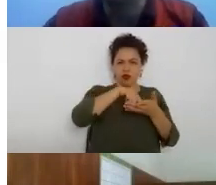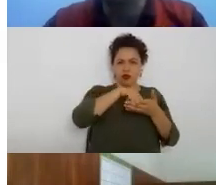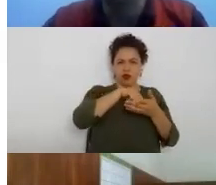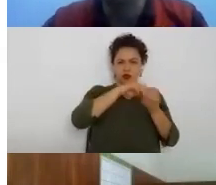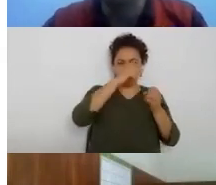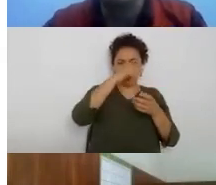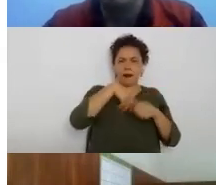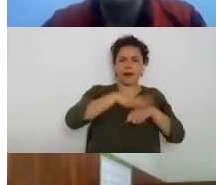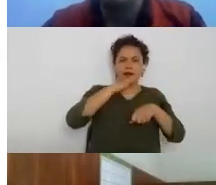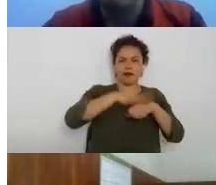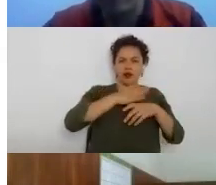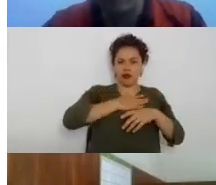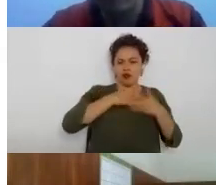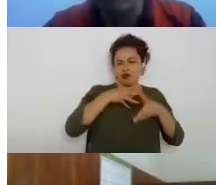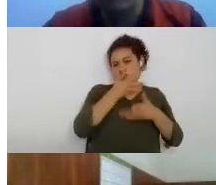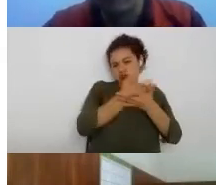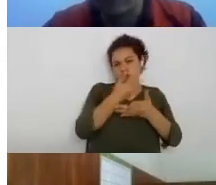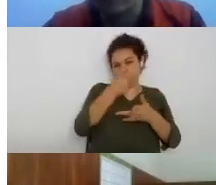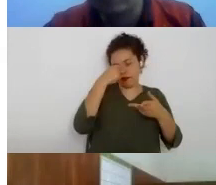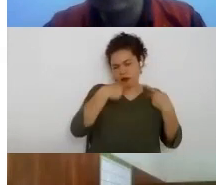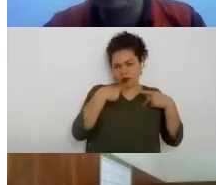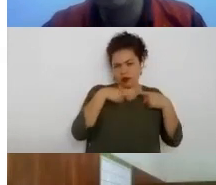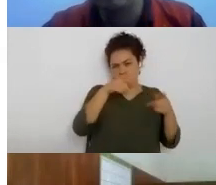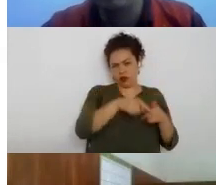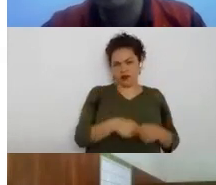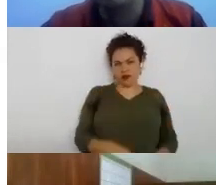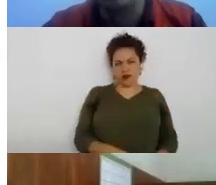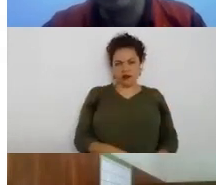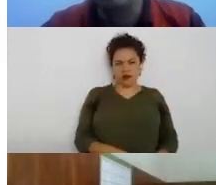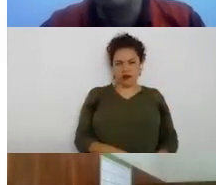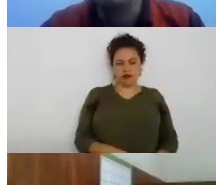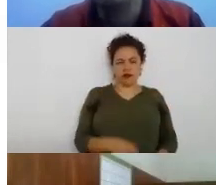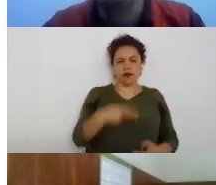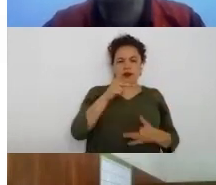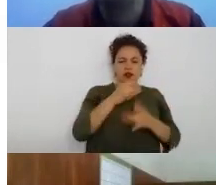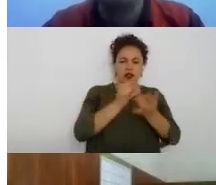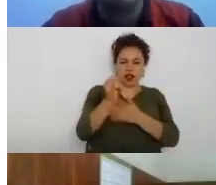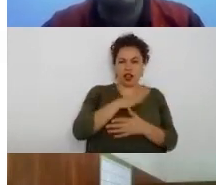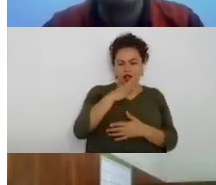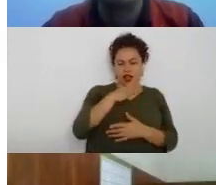cómodo para la persona. Sin embargo, recordemos que ese tipo de decisiones y demás se lo toman especialistas.